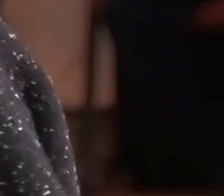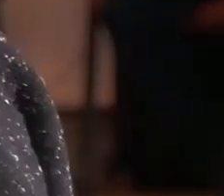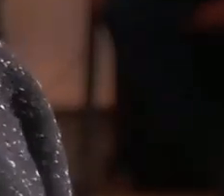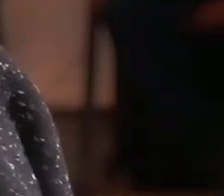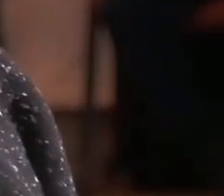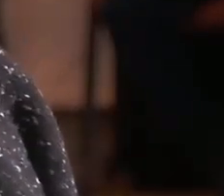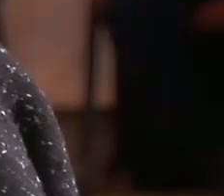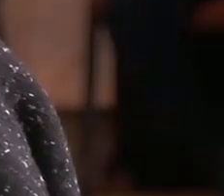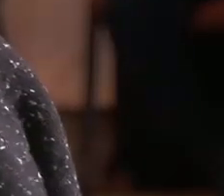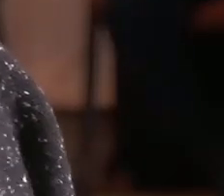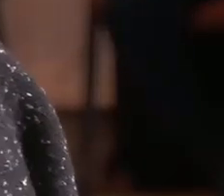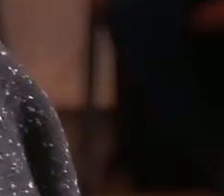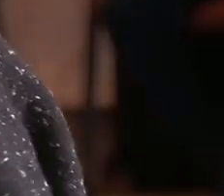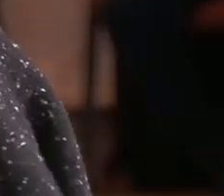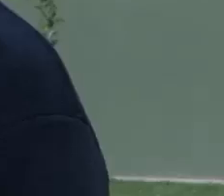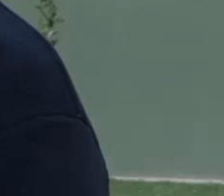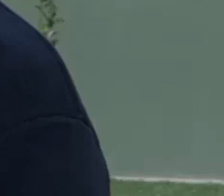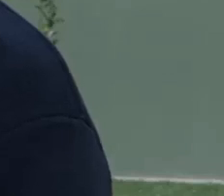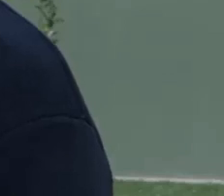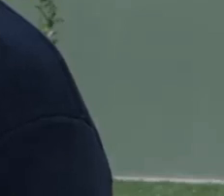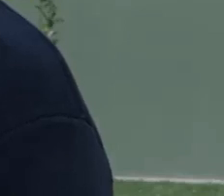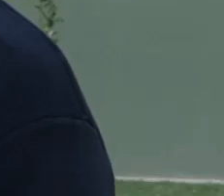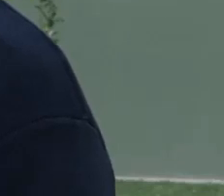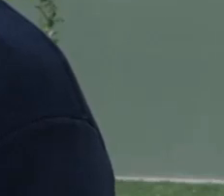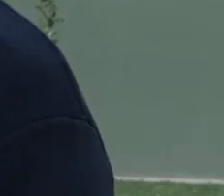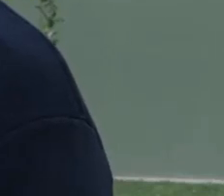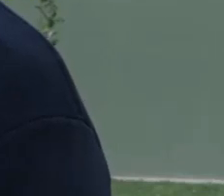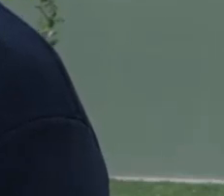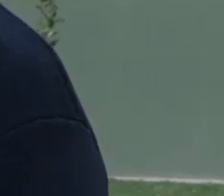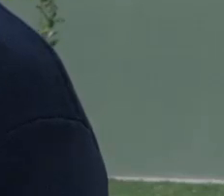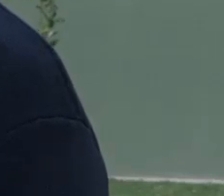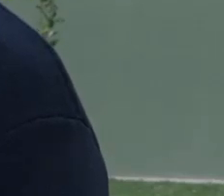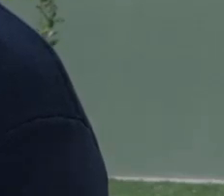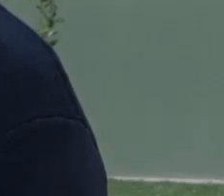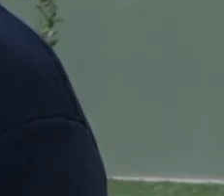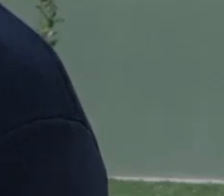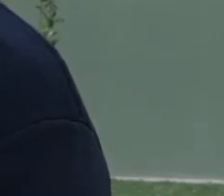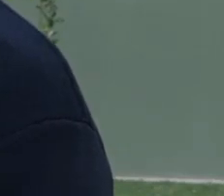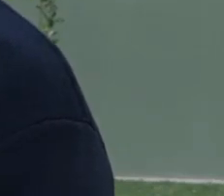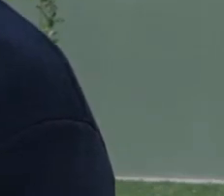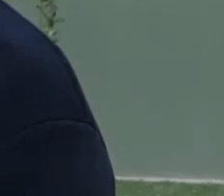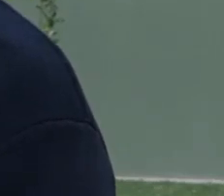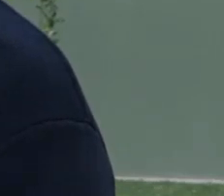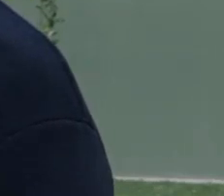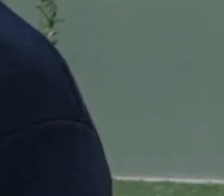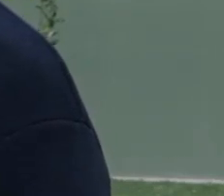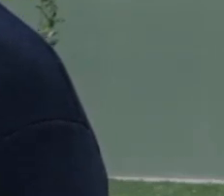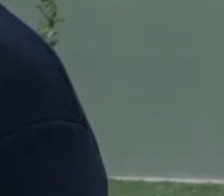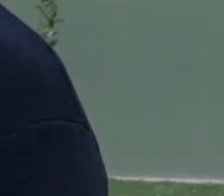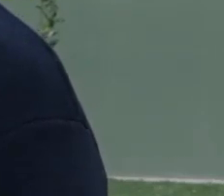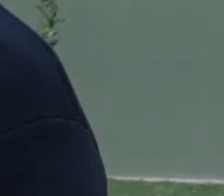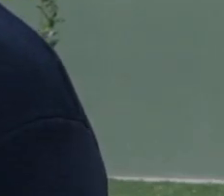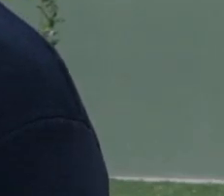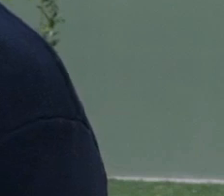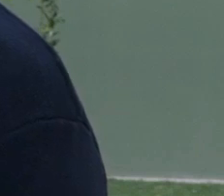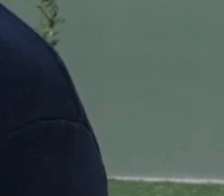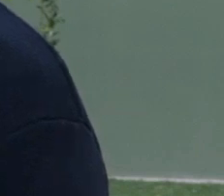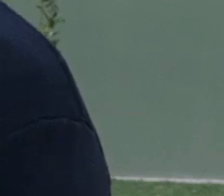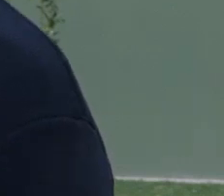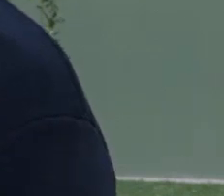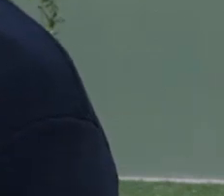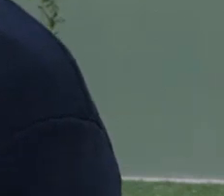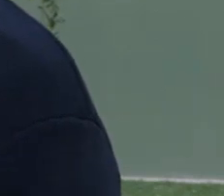Y esperamos de acá poder tener recomendaciones de políticas, programas, proyectos, planes de